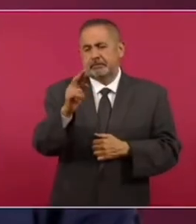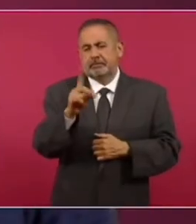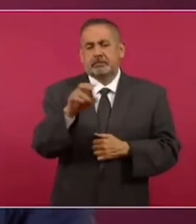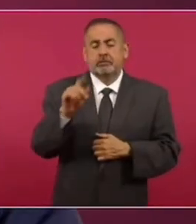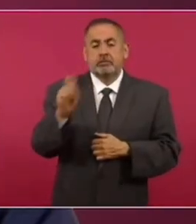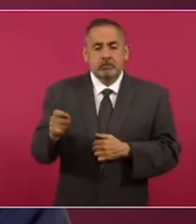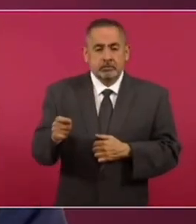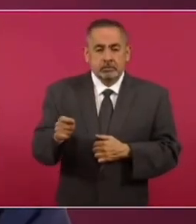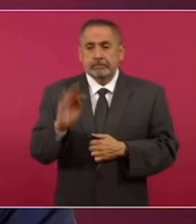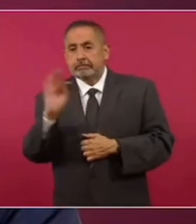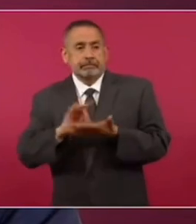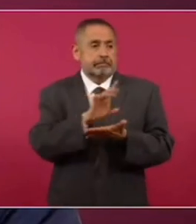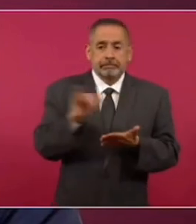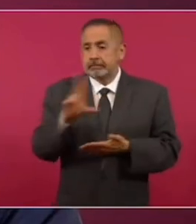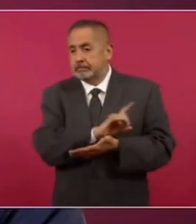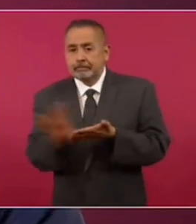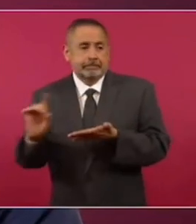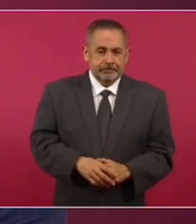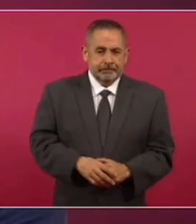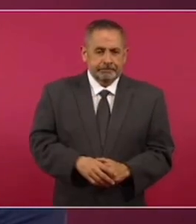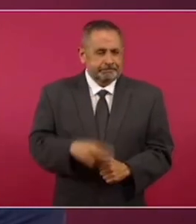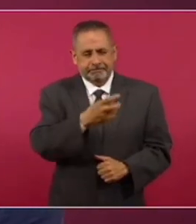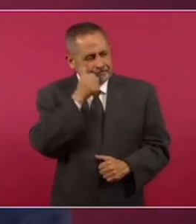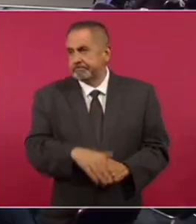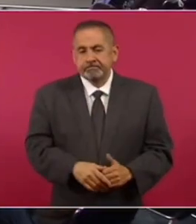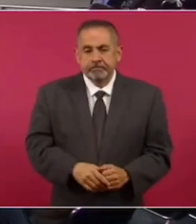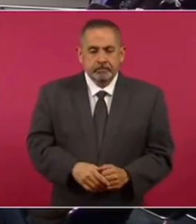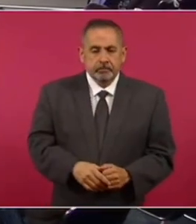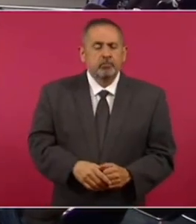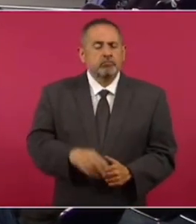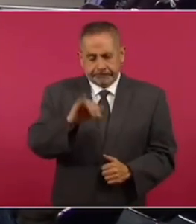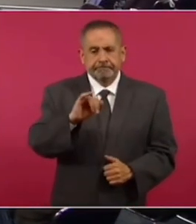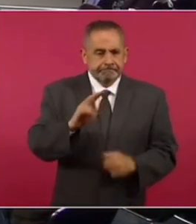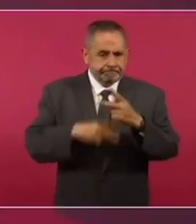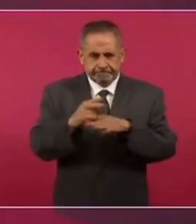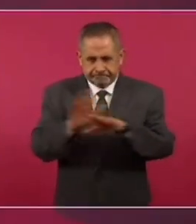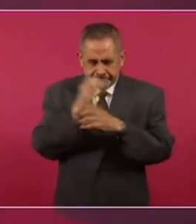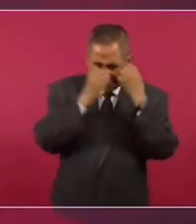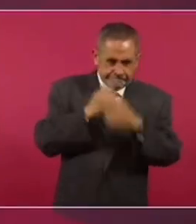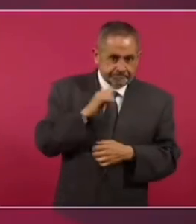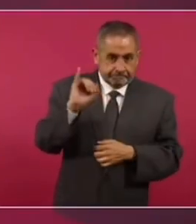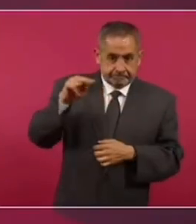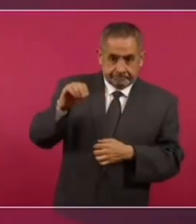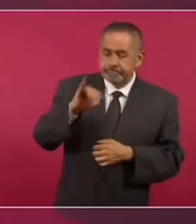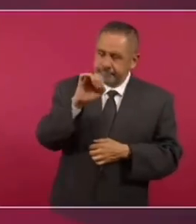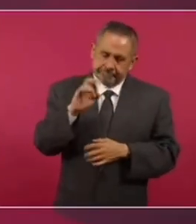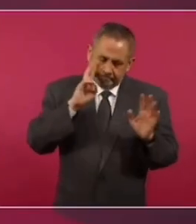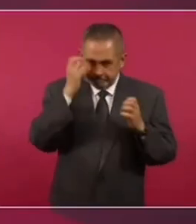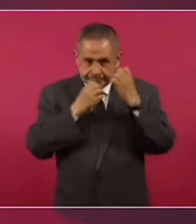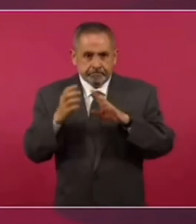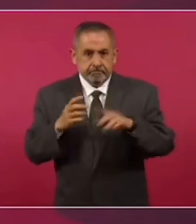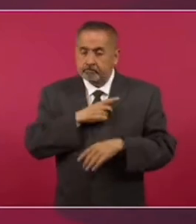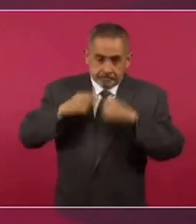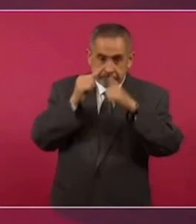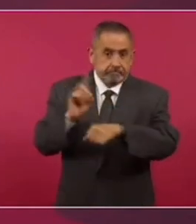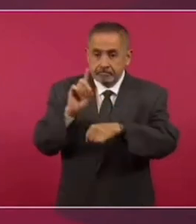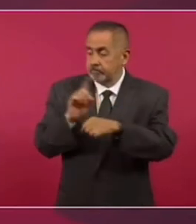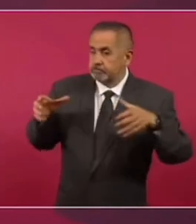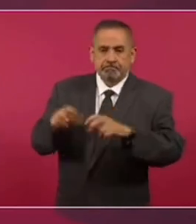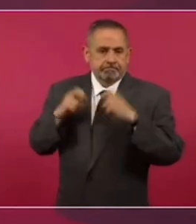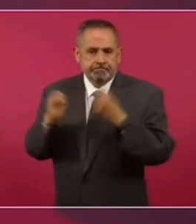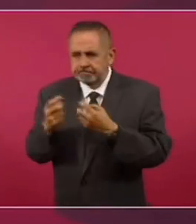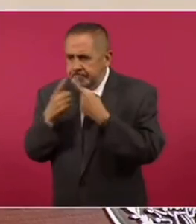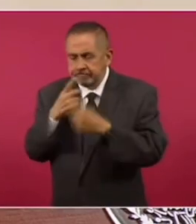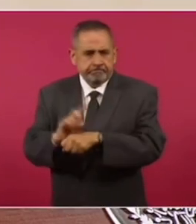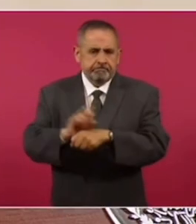Garduño en la tablita, en la cuerda floja. Entonces, sí vamos a hacer alguna revisión, ¿sí? Porque además es un asunto que atendemos diariamente,